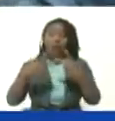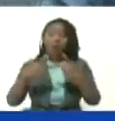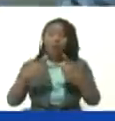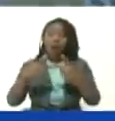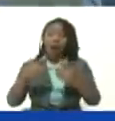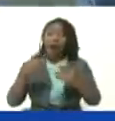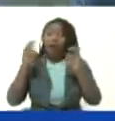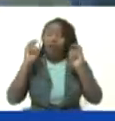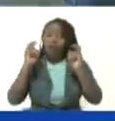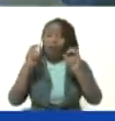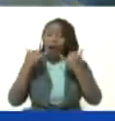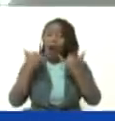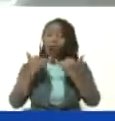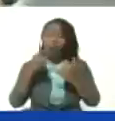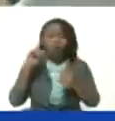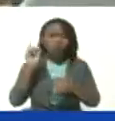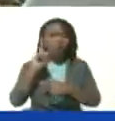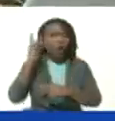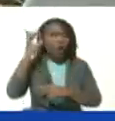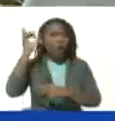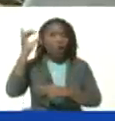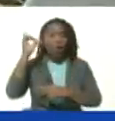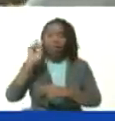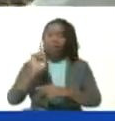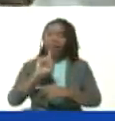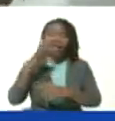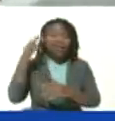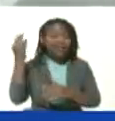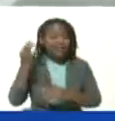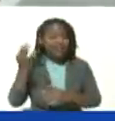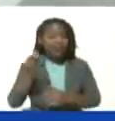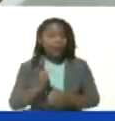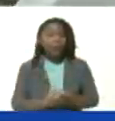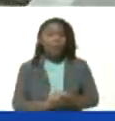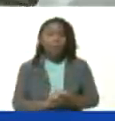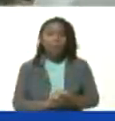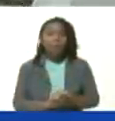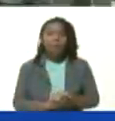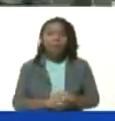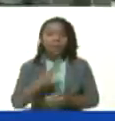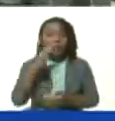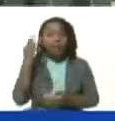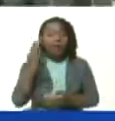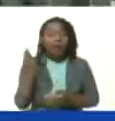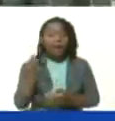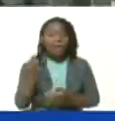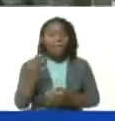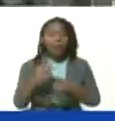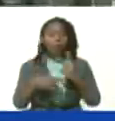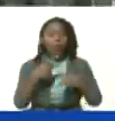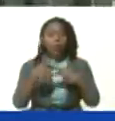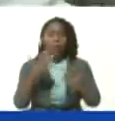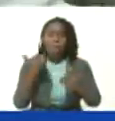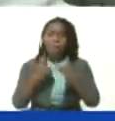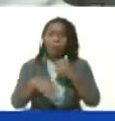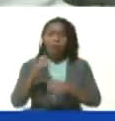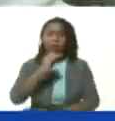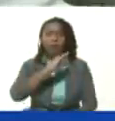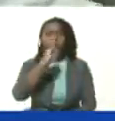es fantasía, como dice Edgar, es realidad. Realidad productiva. Vámonos al